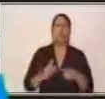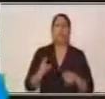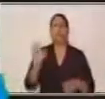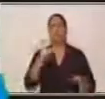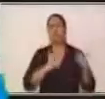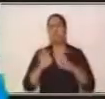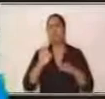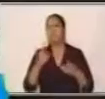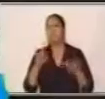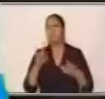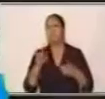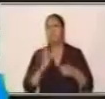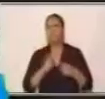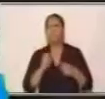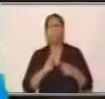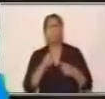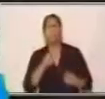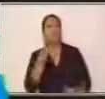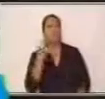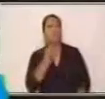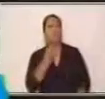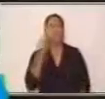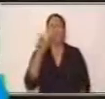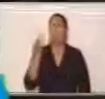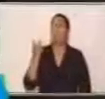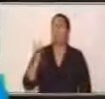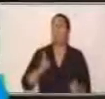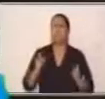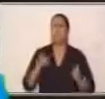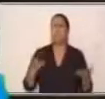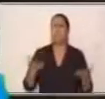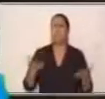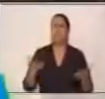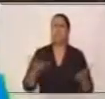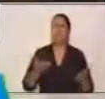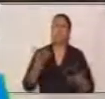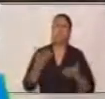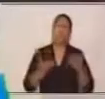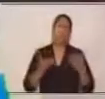podemos encontrar ángulos rectos. Podría ser